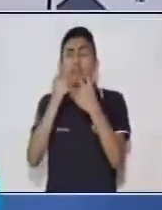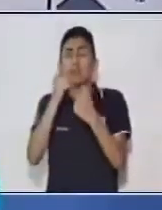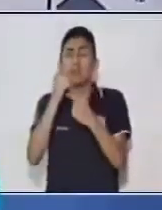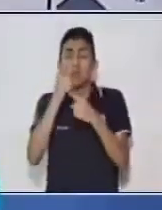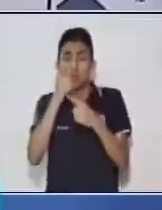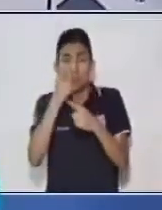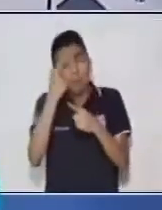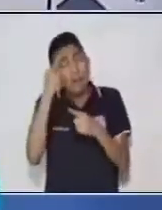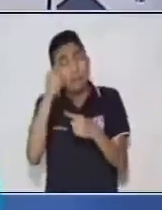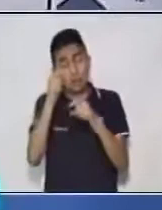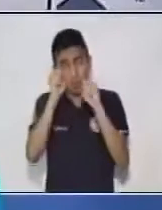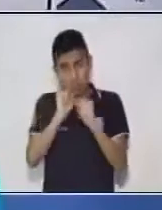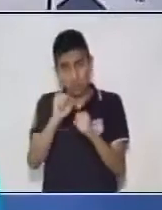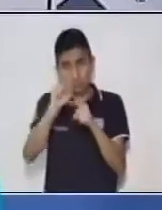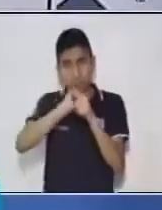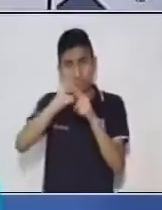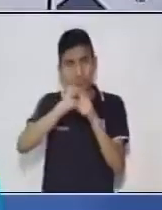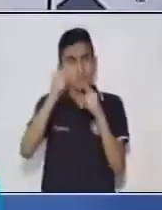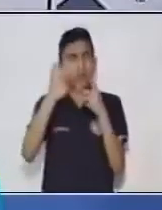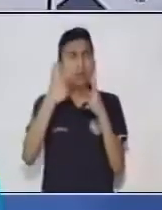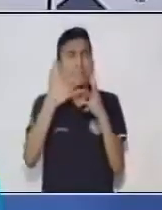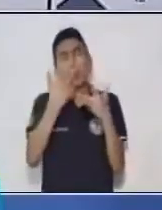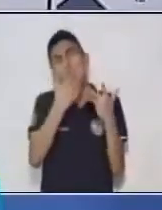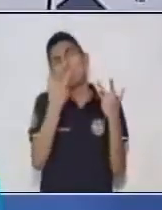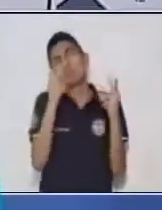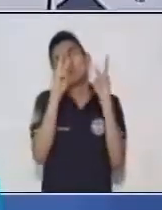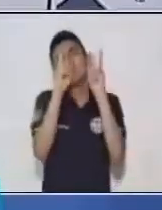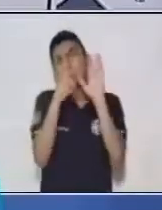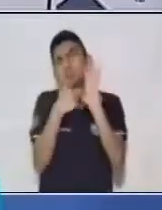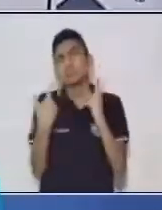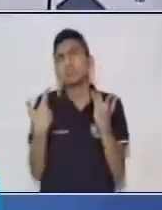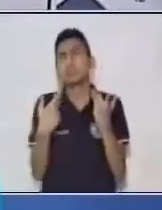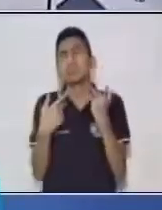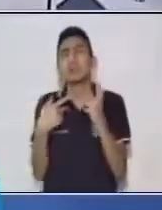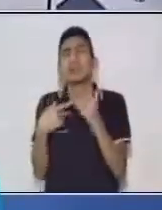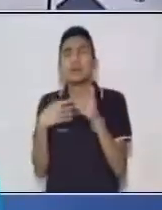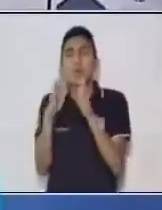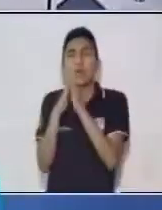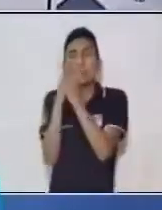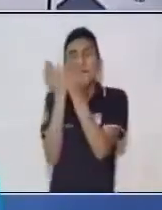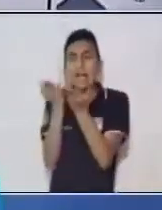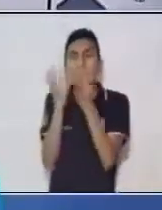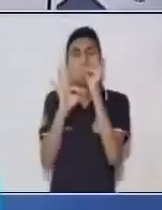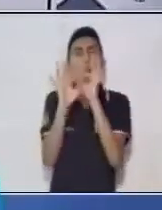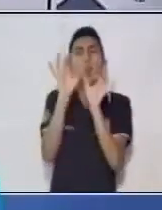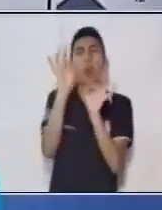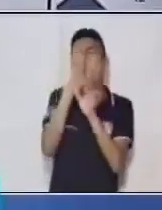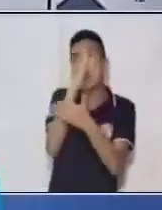Posiblemente te servirán para decorar alguna tarjeta o para hacer alguna manualidad.